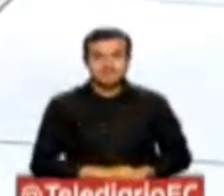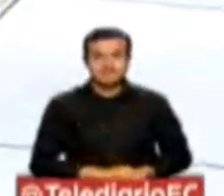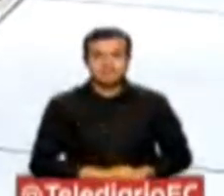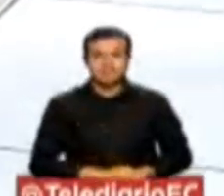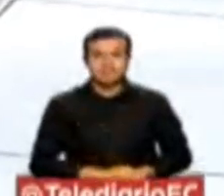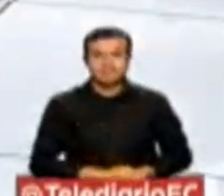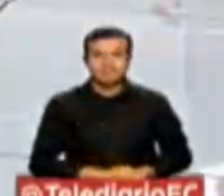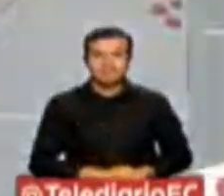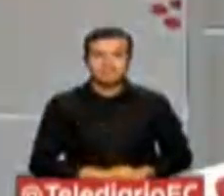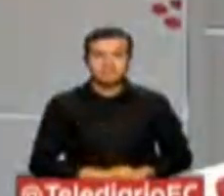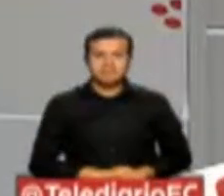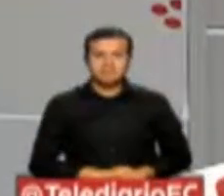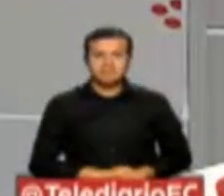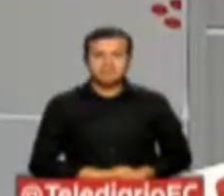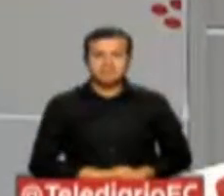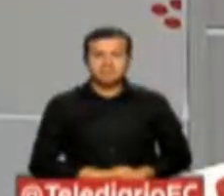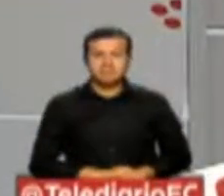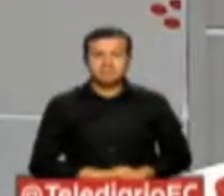Telediario.